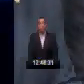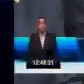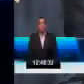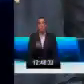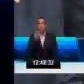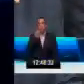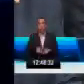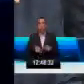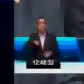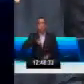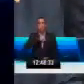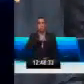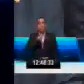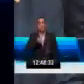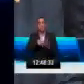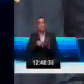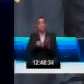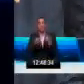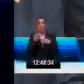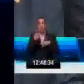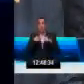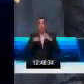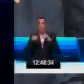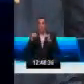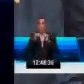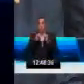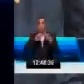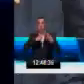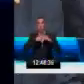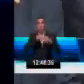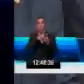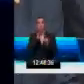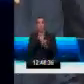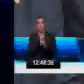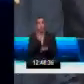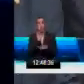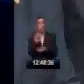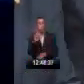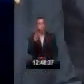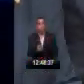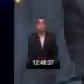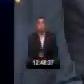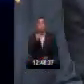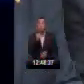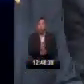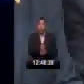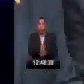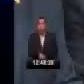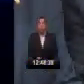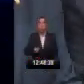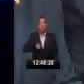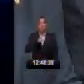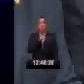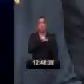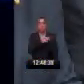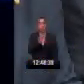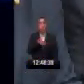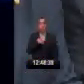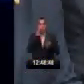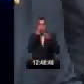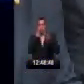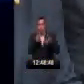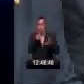No podemos volver a generar un caos institucional en el Ecuador. En ese sentido, estaremos